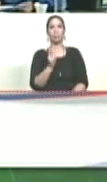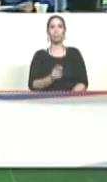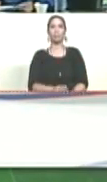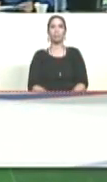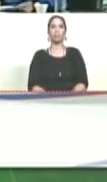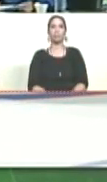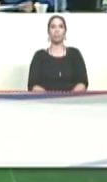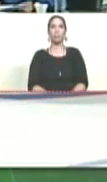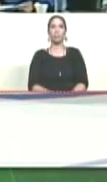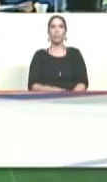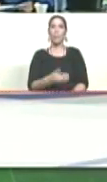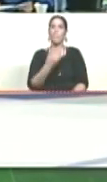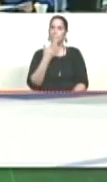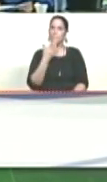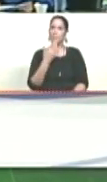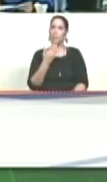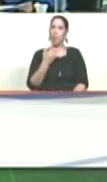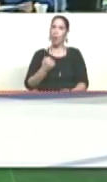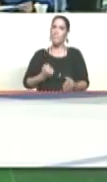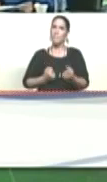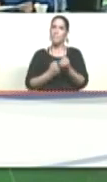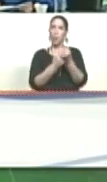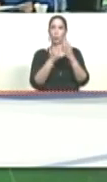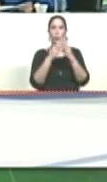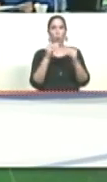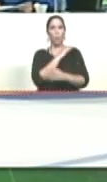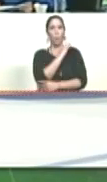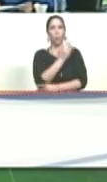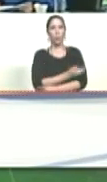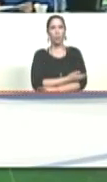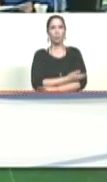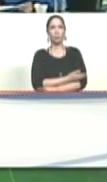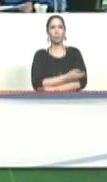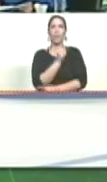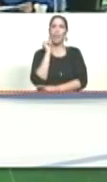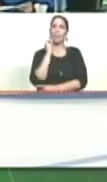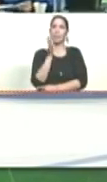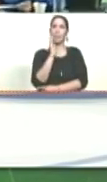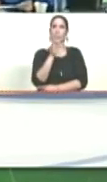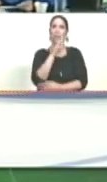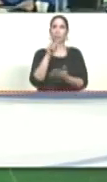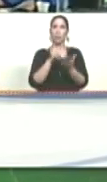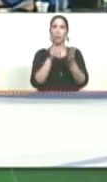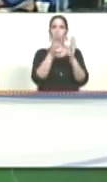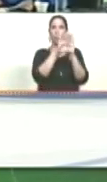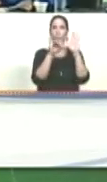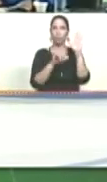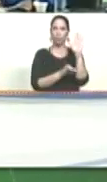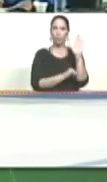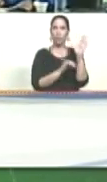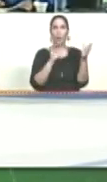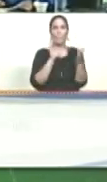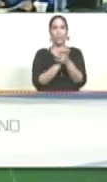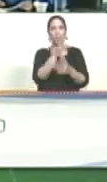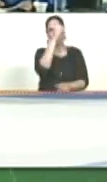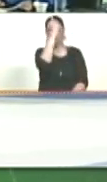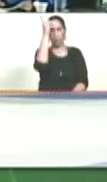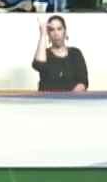y le pido el apoyo con todo el poder que tienen a la Asamblea Nacional Constituyente, al compañero Diosdado Cabello